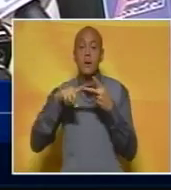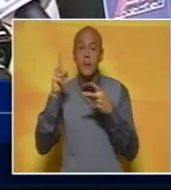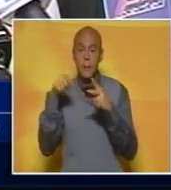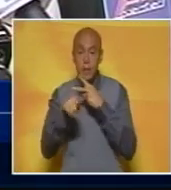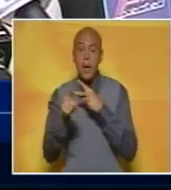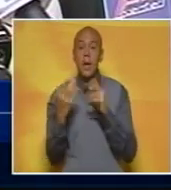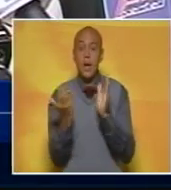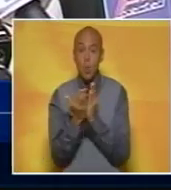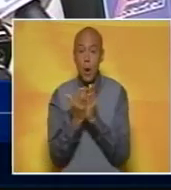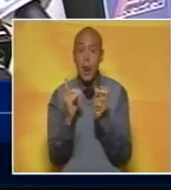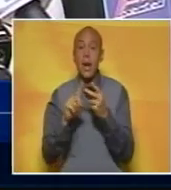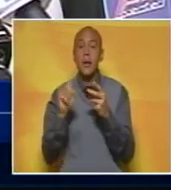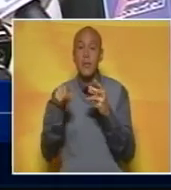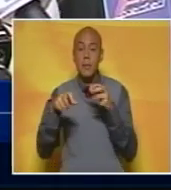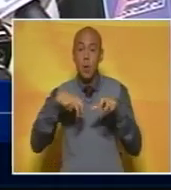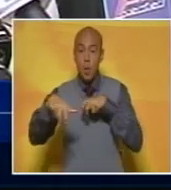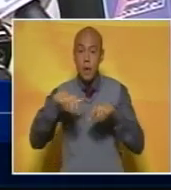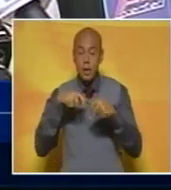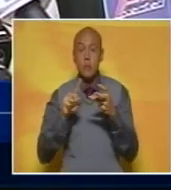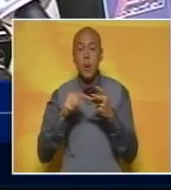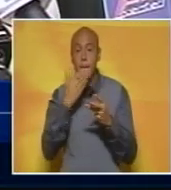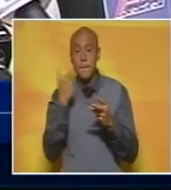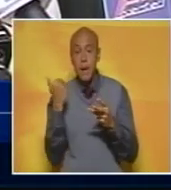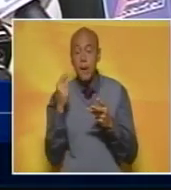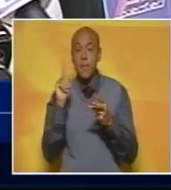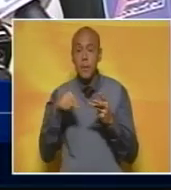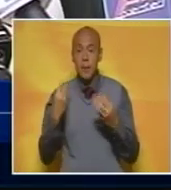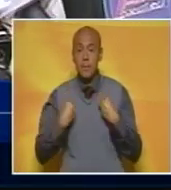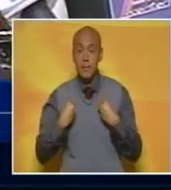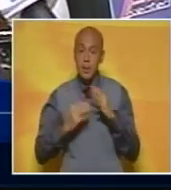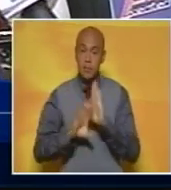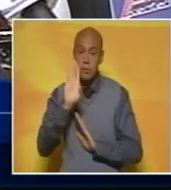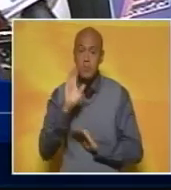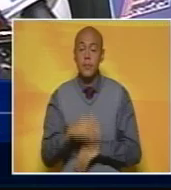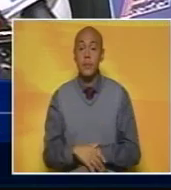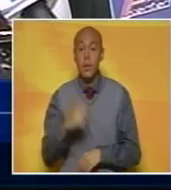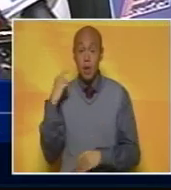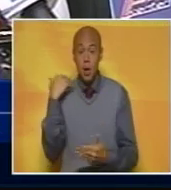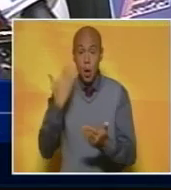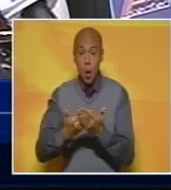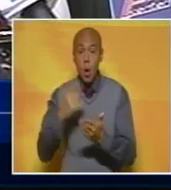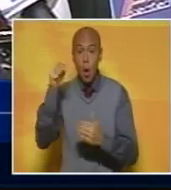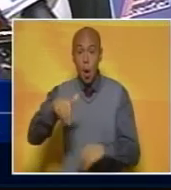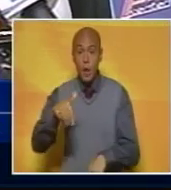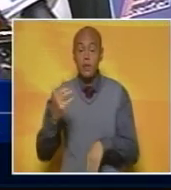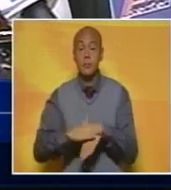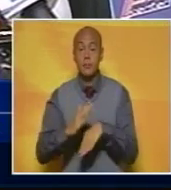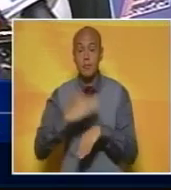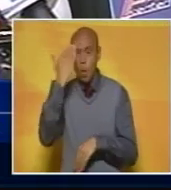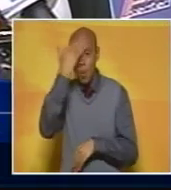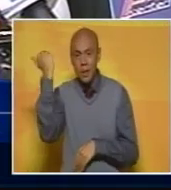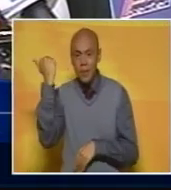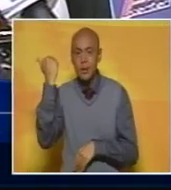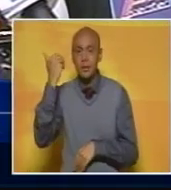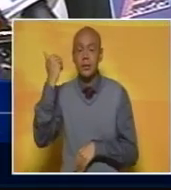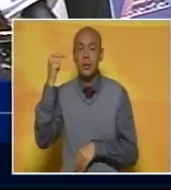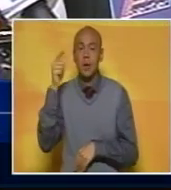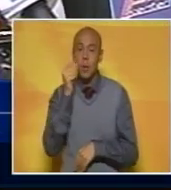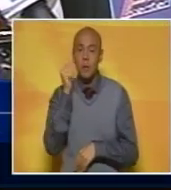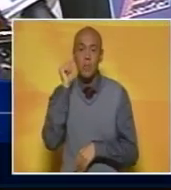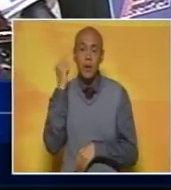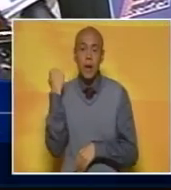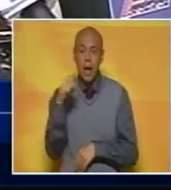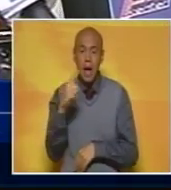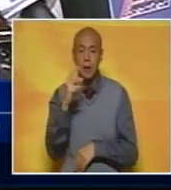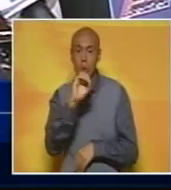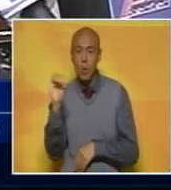a escuelas, al comercio, sí mejorará nuestra calidad de vida. Hoy día se ha olvidado lo que padecemos en el